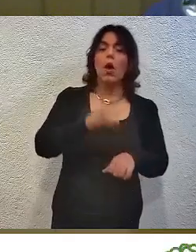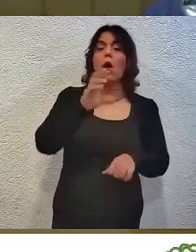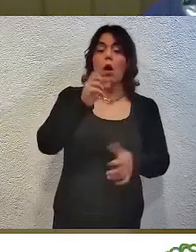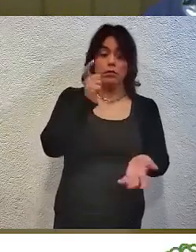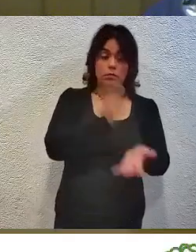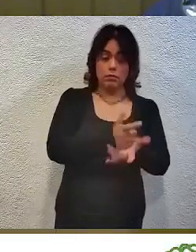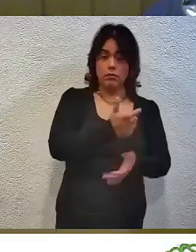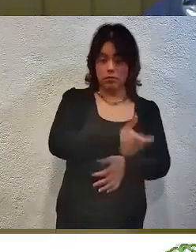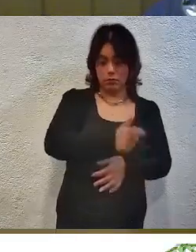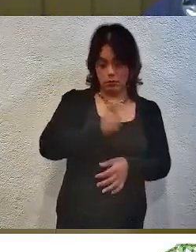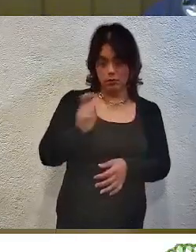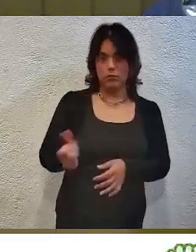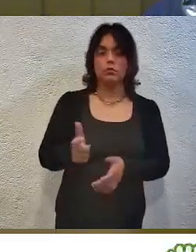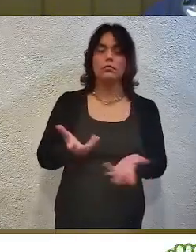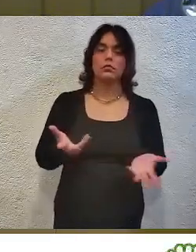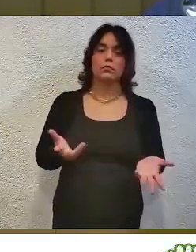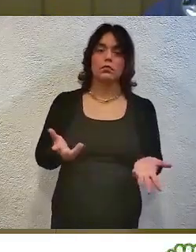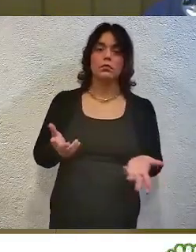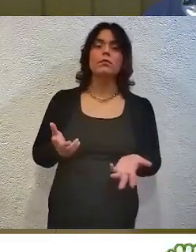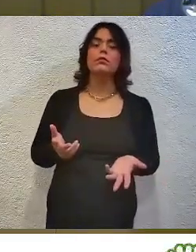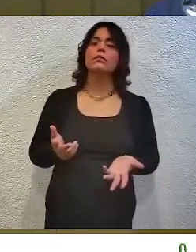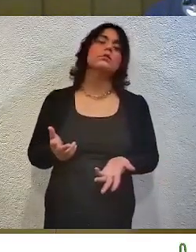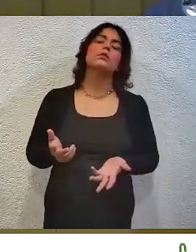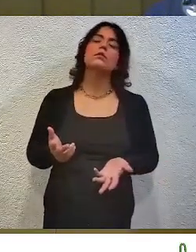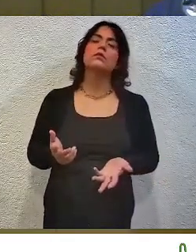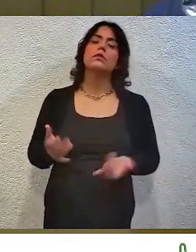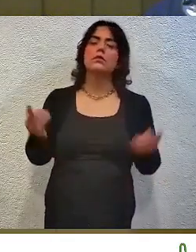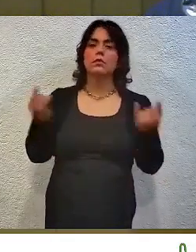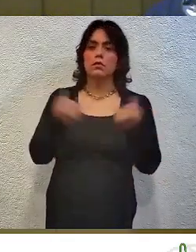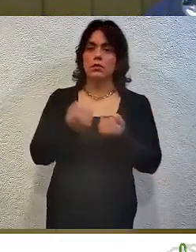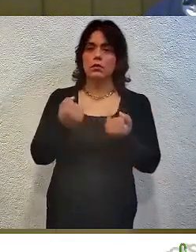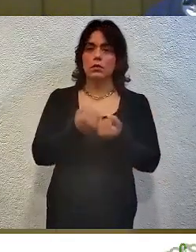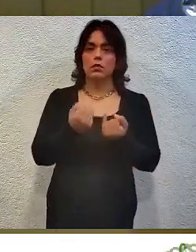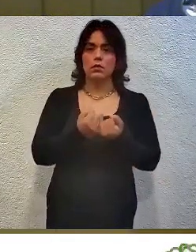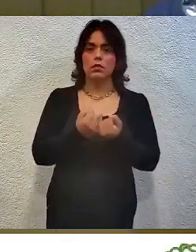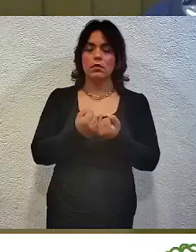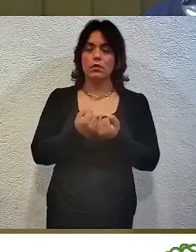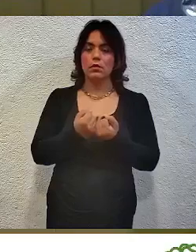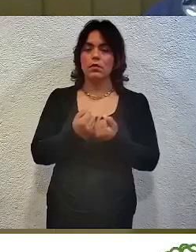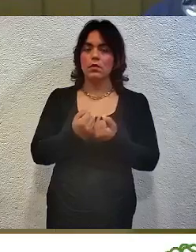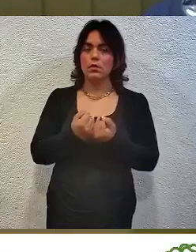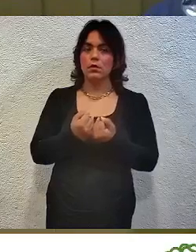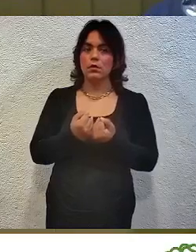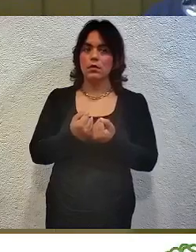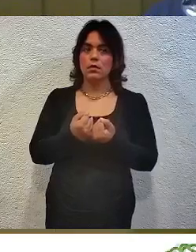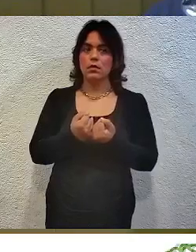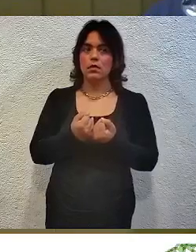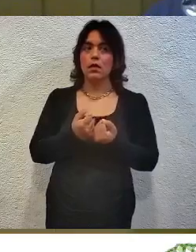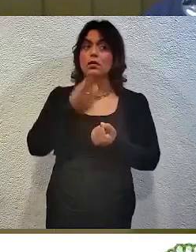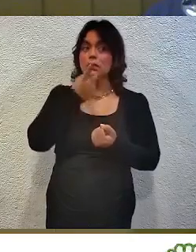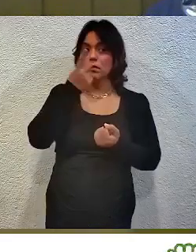puede llegar incluso a declarar la